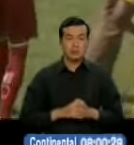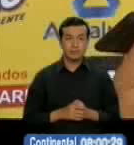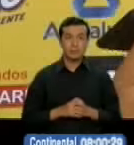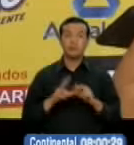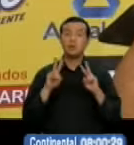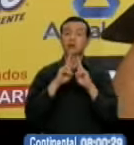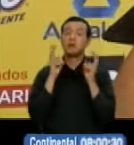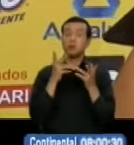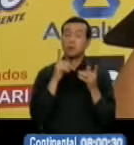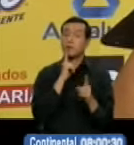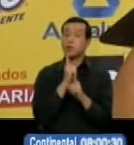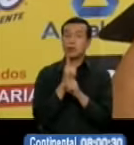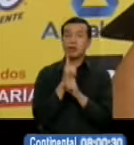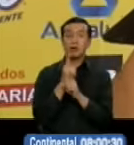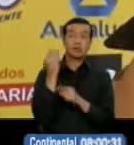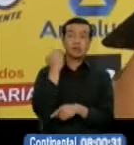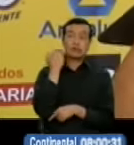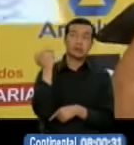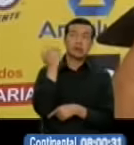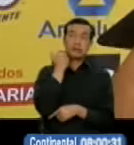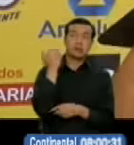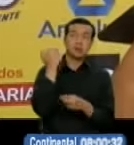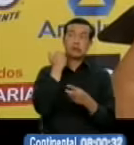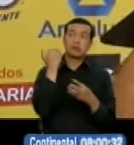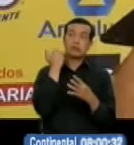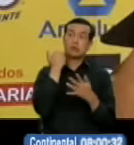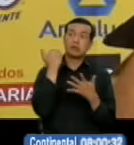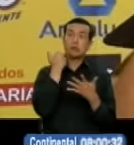tema también es que los resultados no acompañan y eso genera